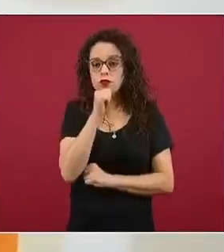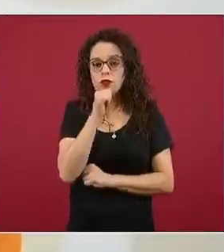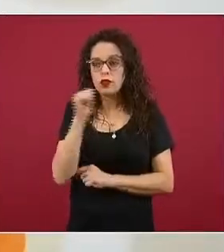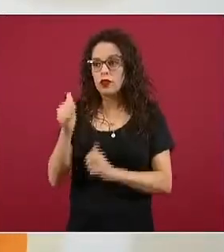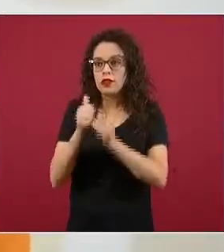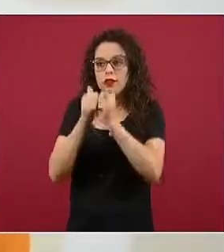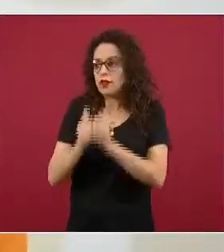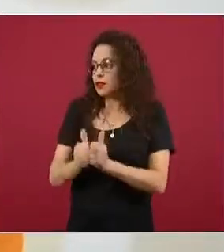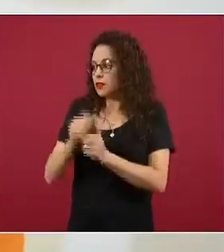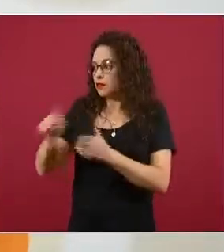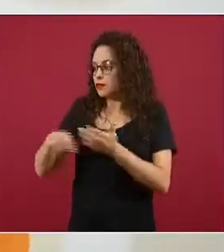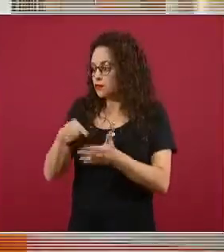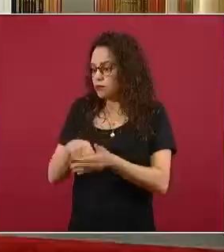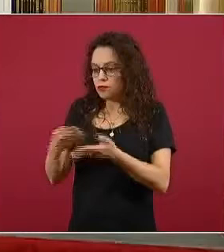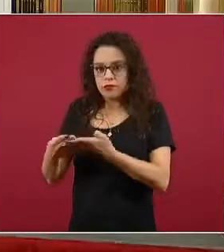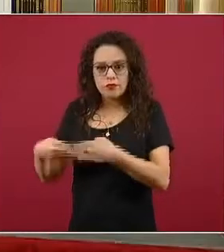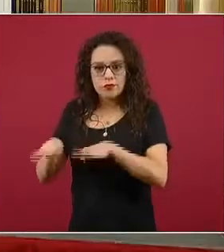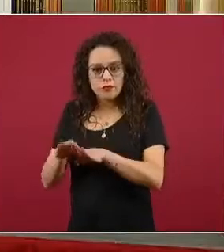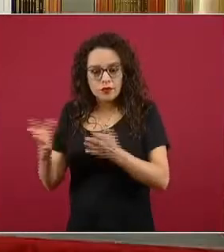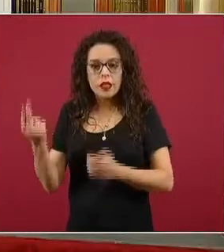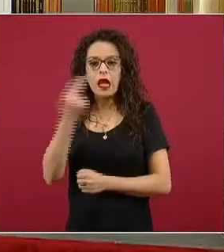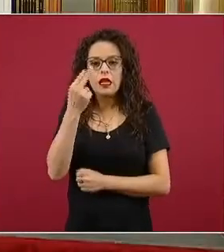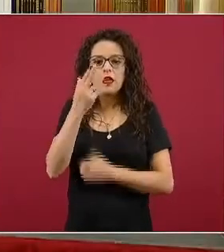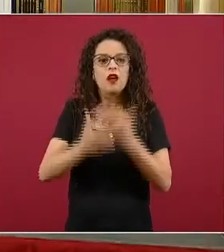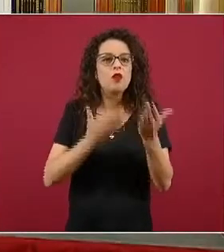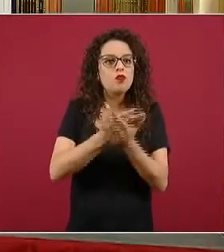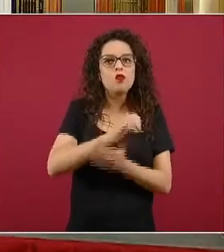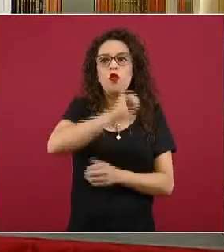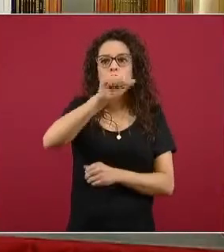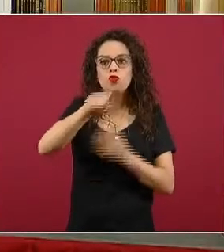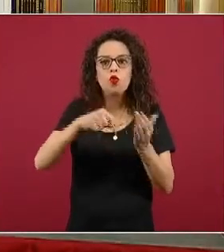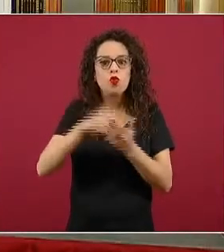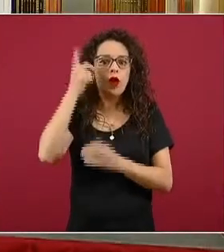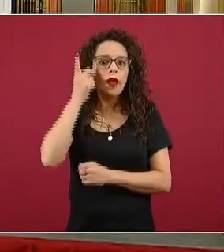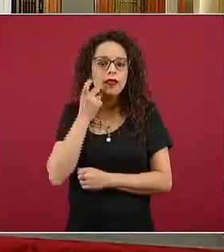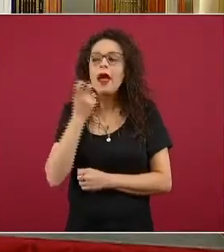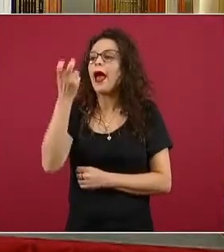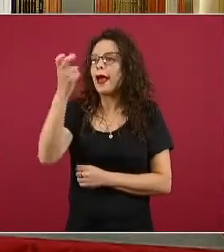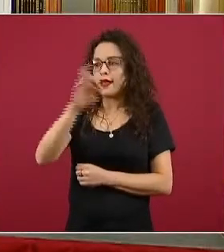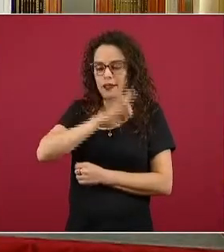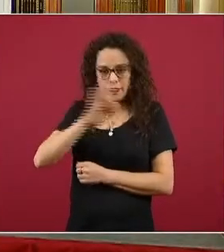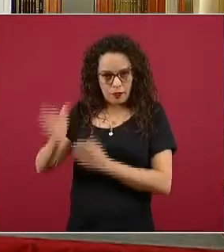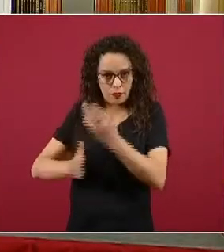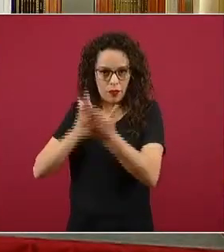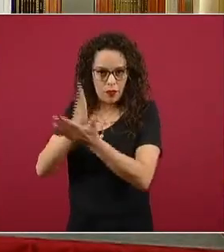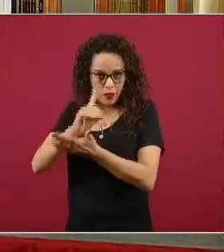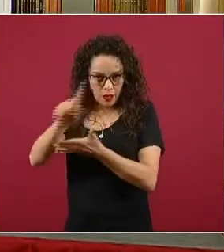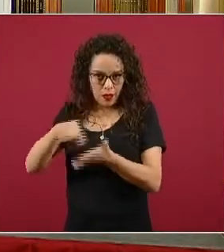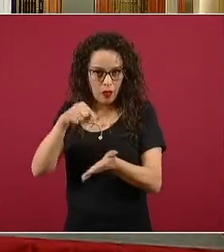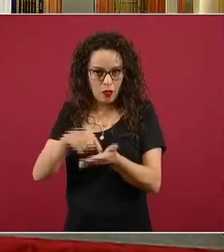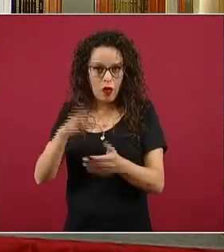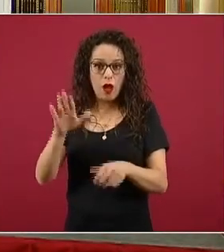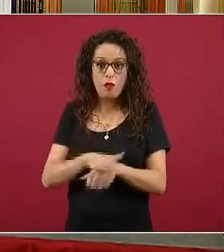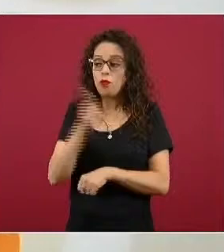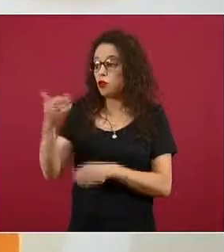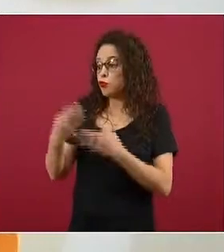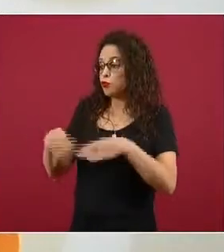condiciones de su casa o la convivencia con adultos mayores o personas de muy alto